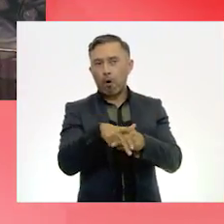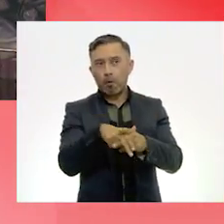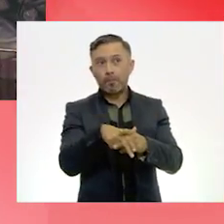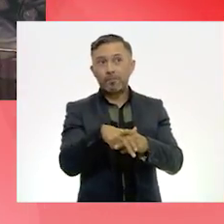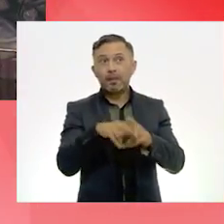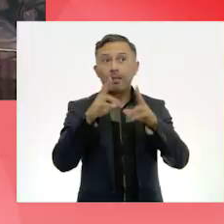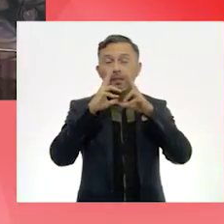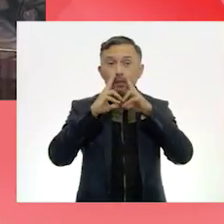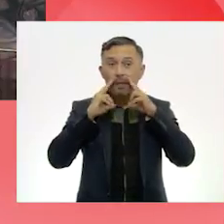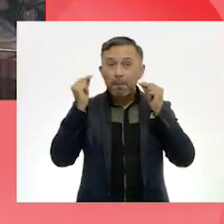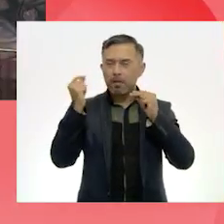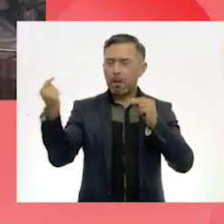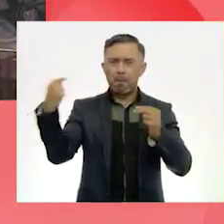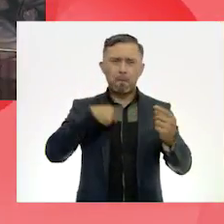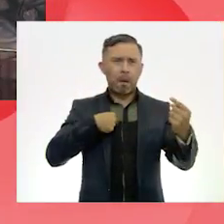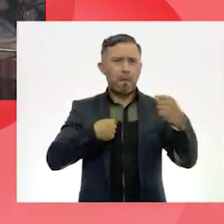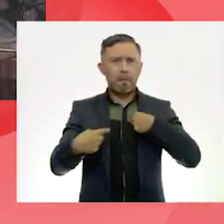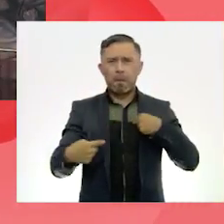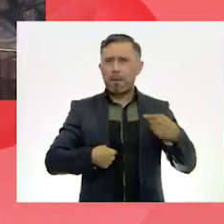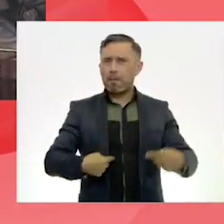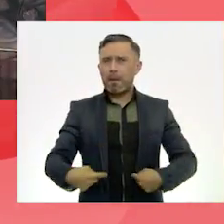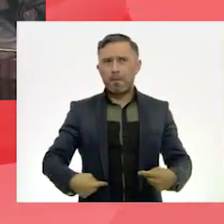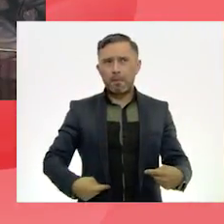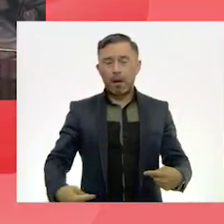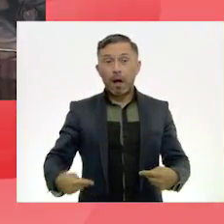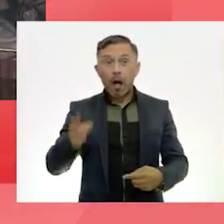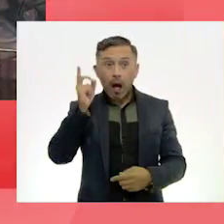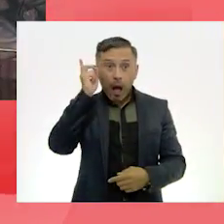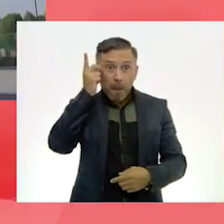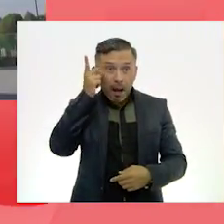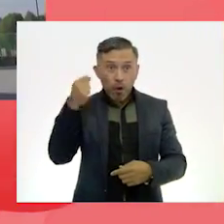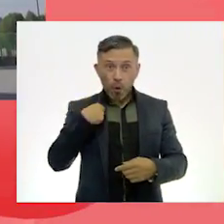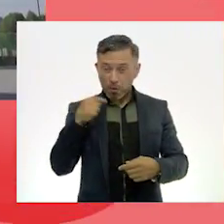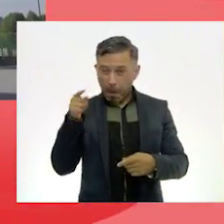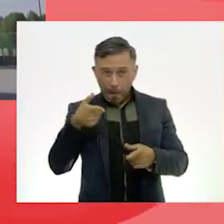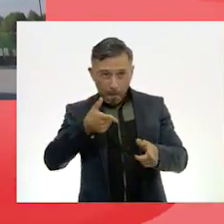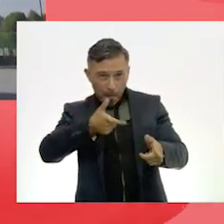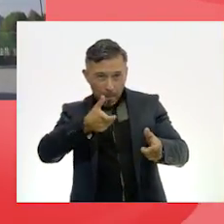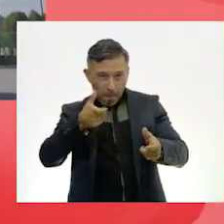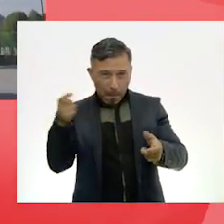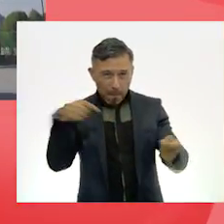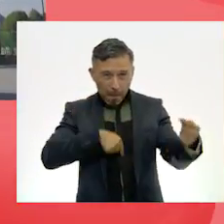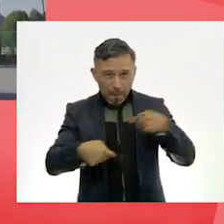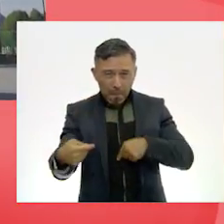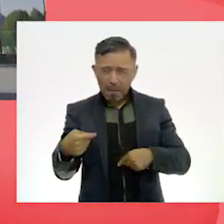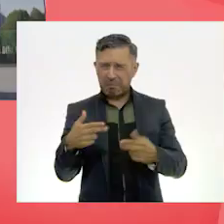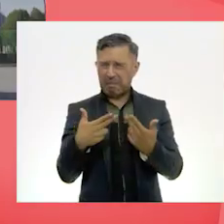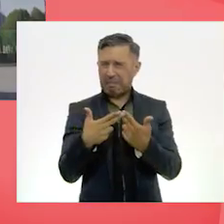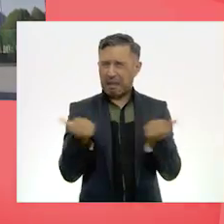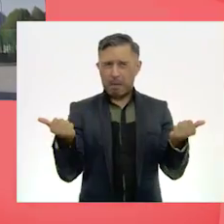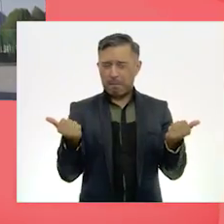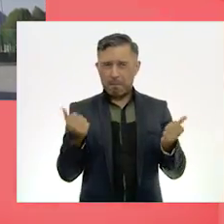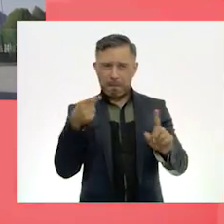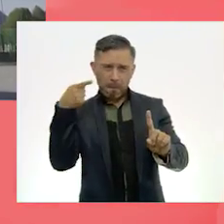le dirigen al cuerpo. De hecho, el caballo no sufre ni una herida. La sorpresa fue